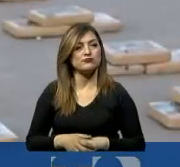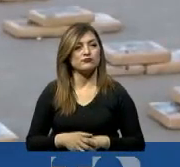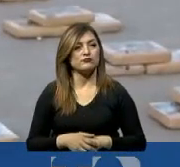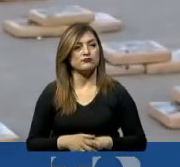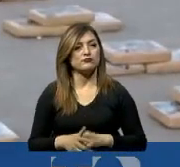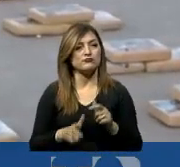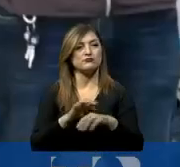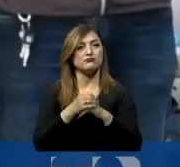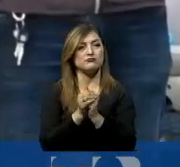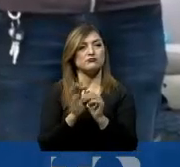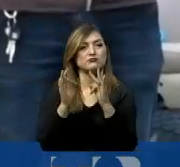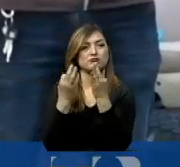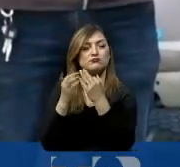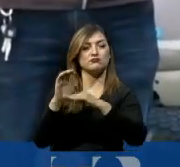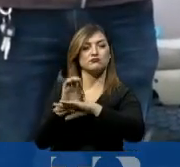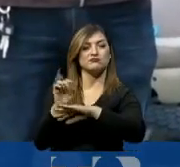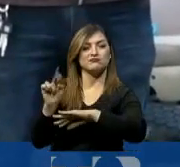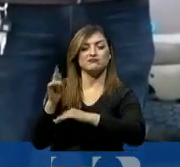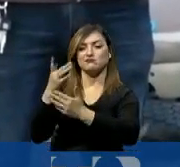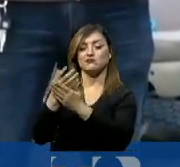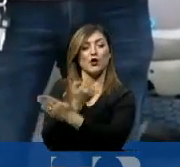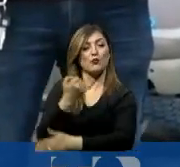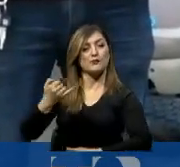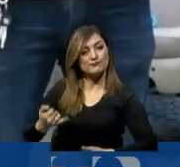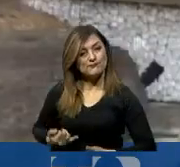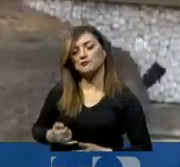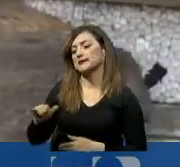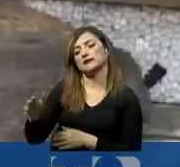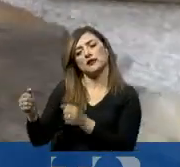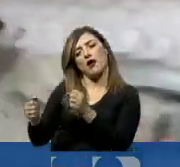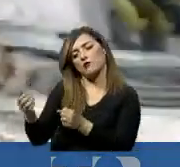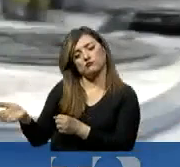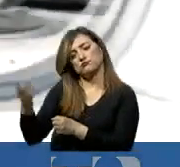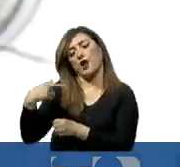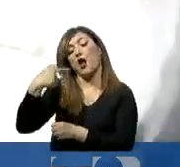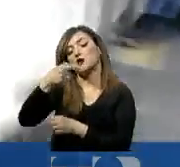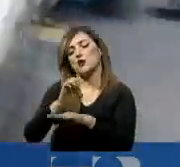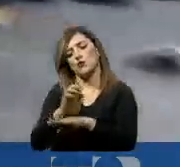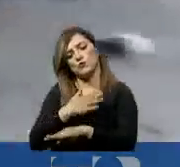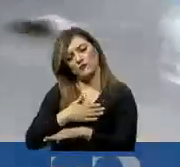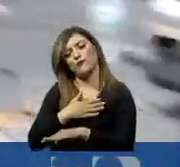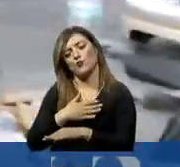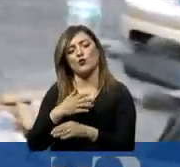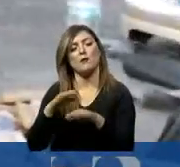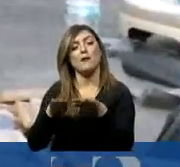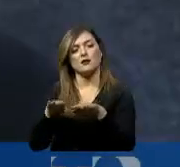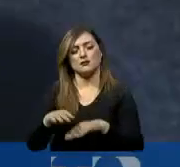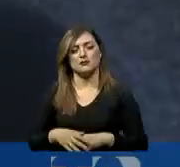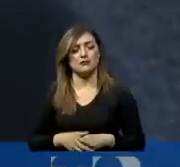aprovecharon la ingenuidad de una familia ecuatoriana que llegó a Ipiales para convencerlos de transportar el vehículo hasta la ciudad de